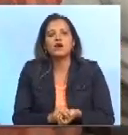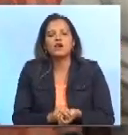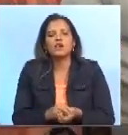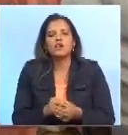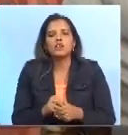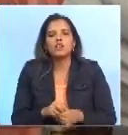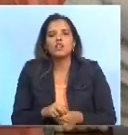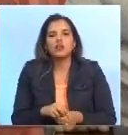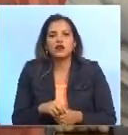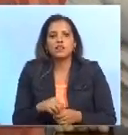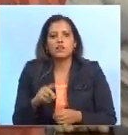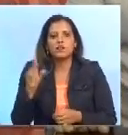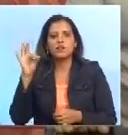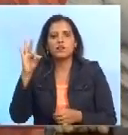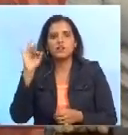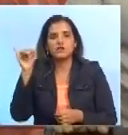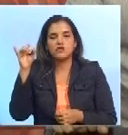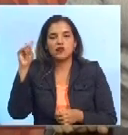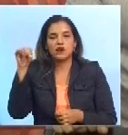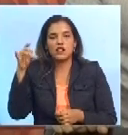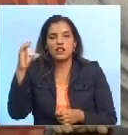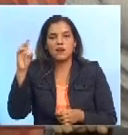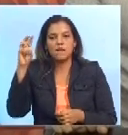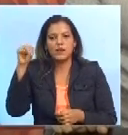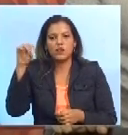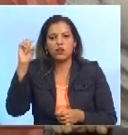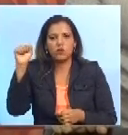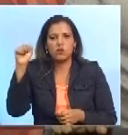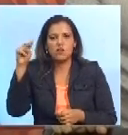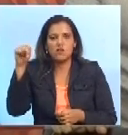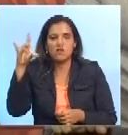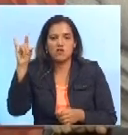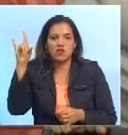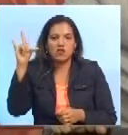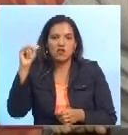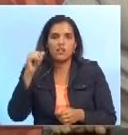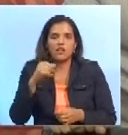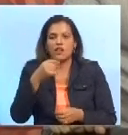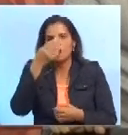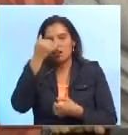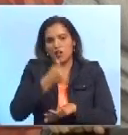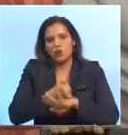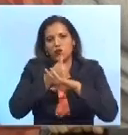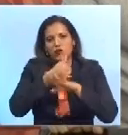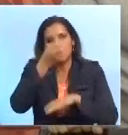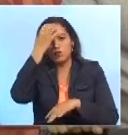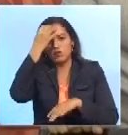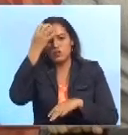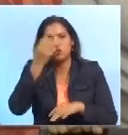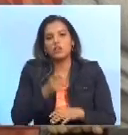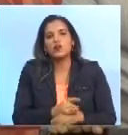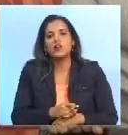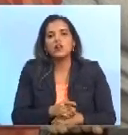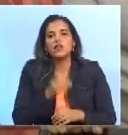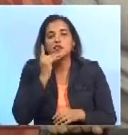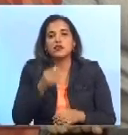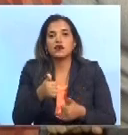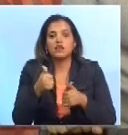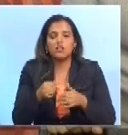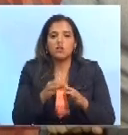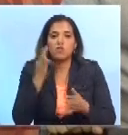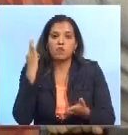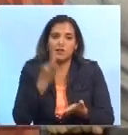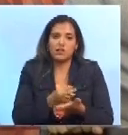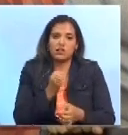llamar, la unidad fiscal Manuel Nieto Cadena. La directora de Educación dijo que se basan en una resolución del